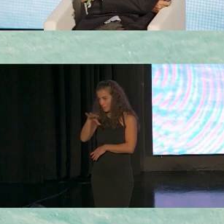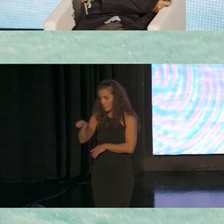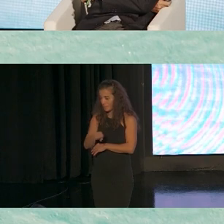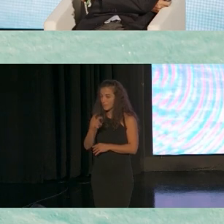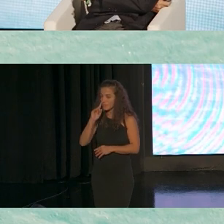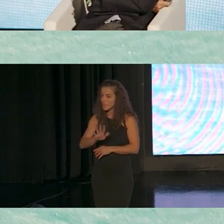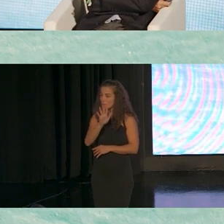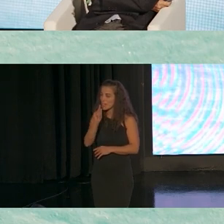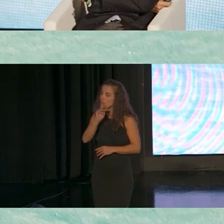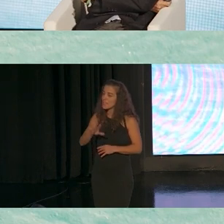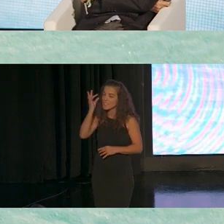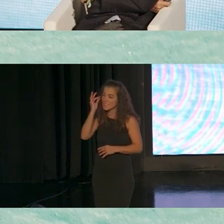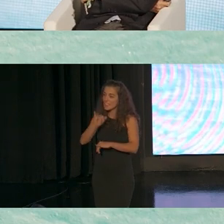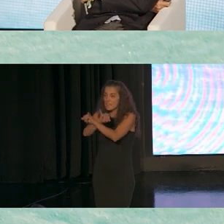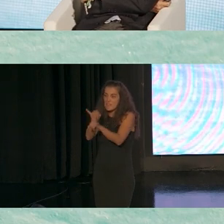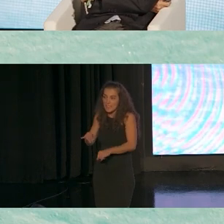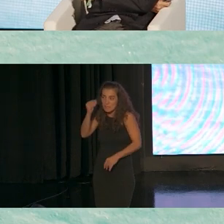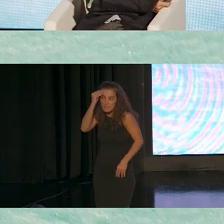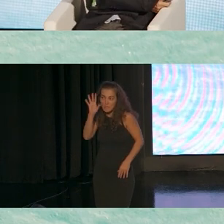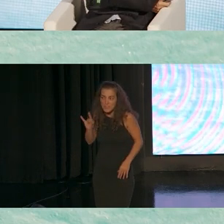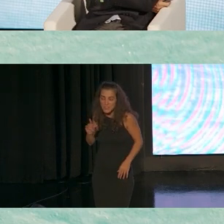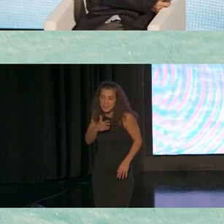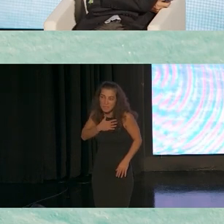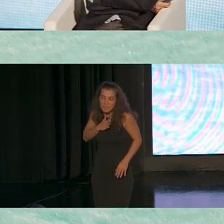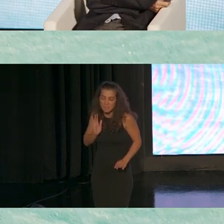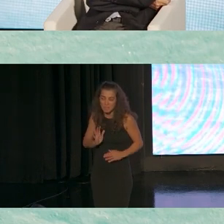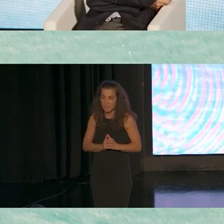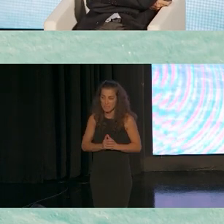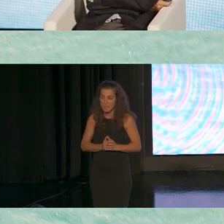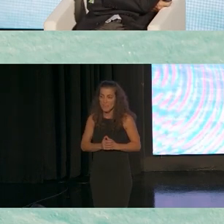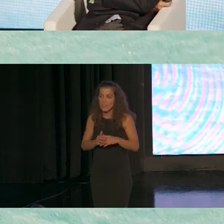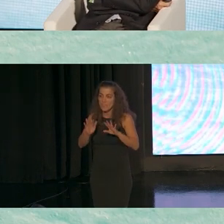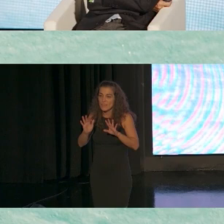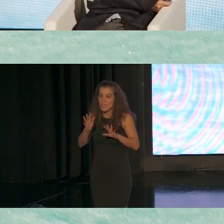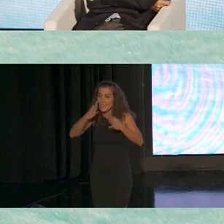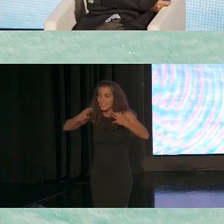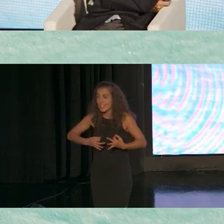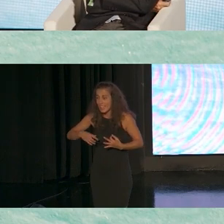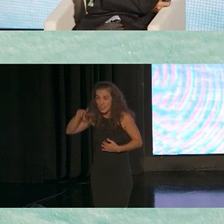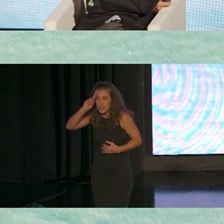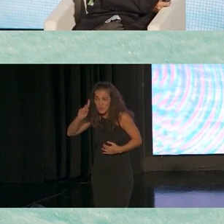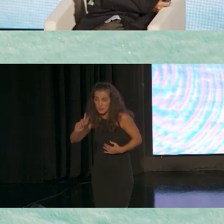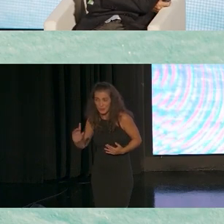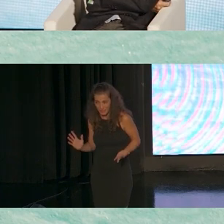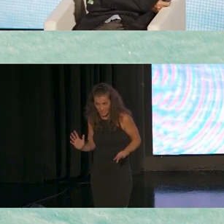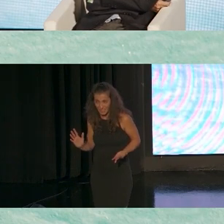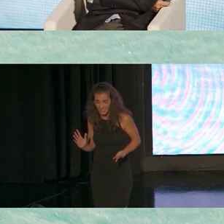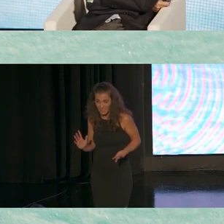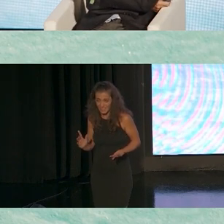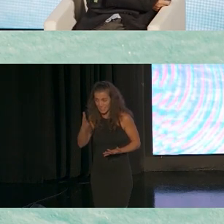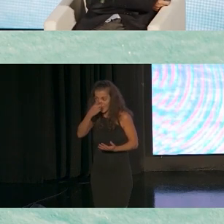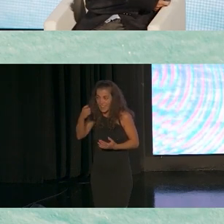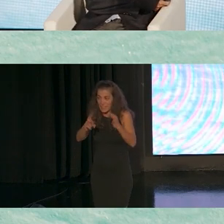feliz y yo creo que sí Aunque claro Yo no lo sé exactamente No lo